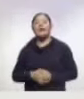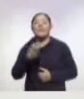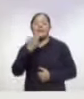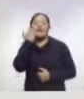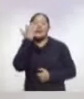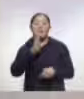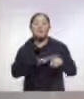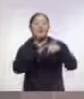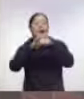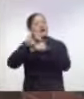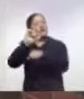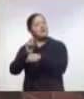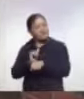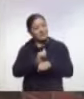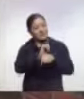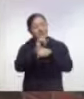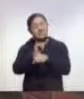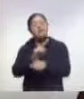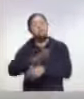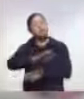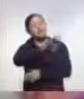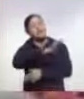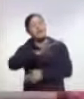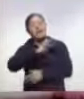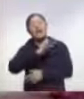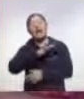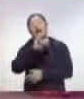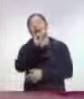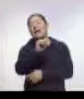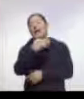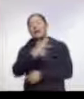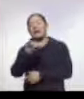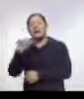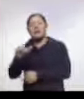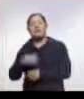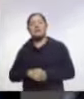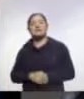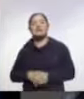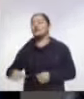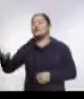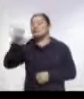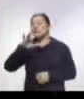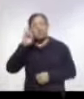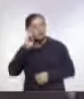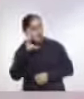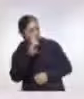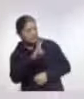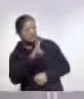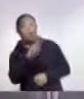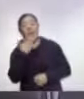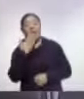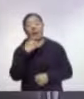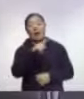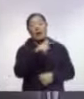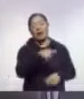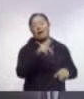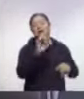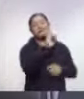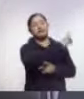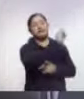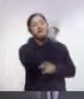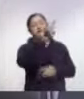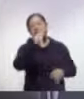producción artística, pues con espacios como la Galería de Arte, la comunidad ve la retribución económica a su trabajo. Y esto